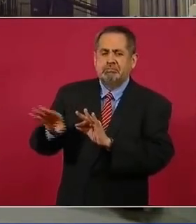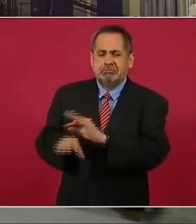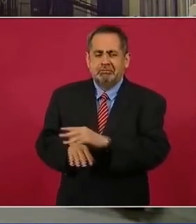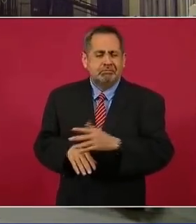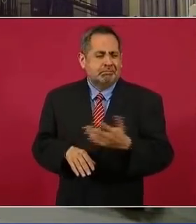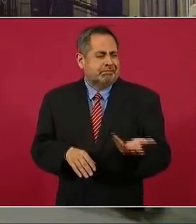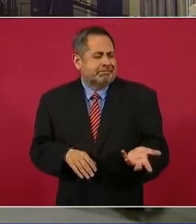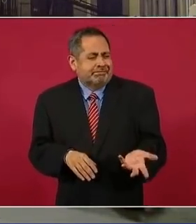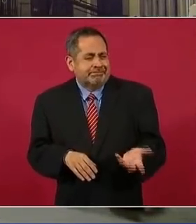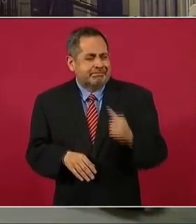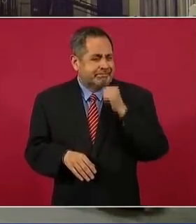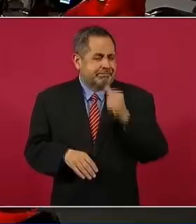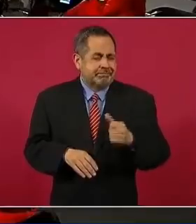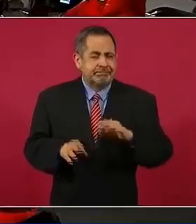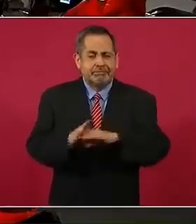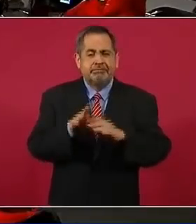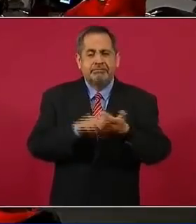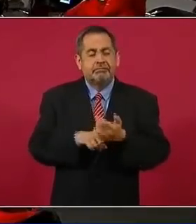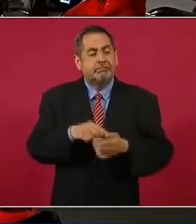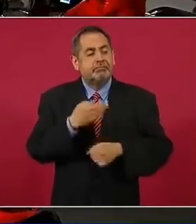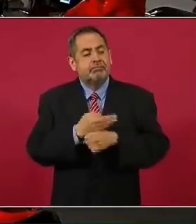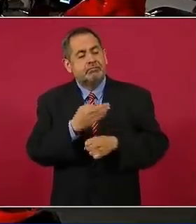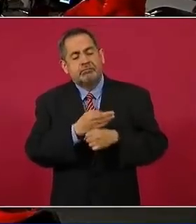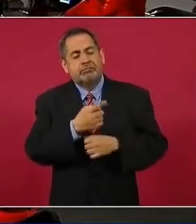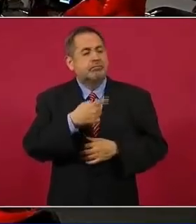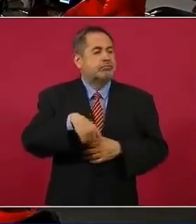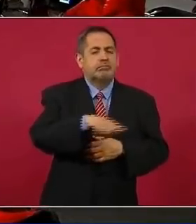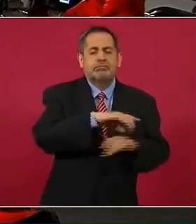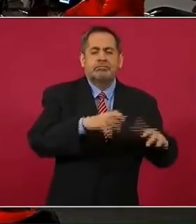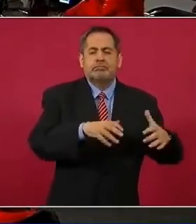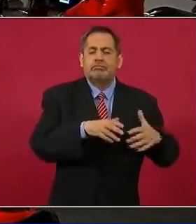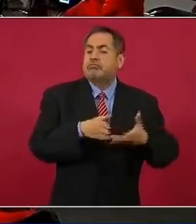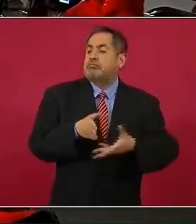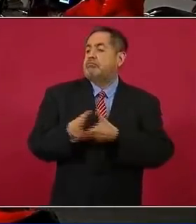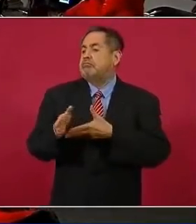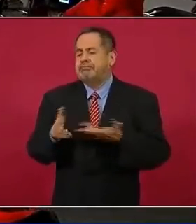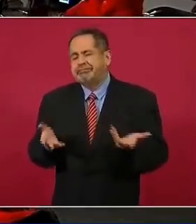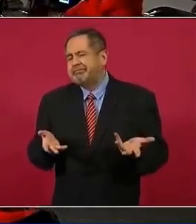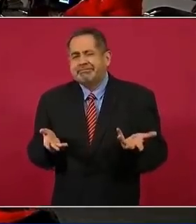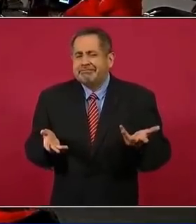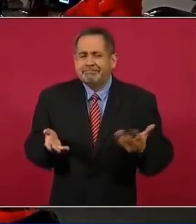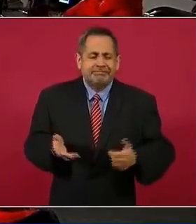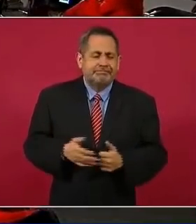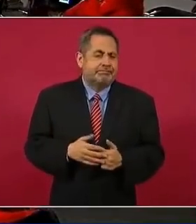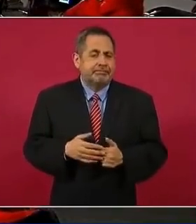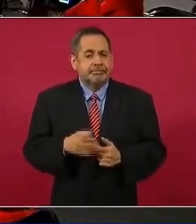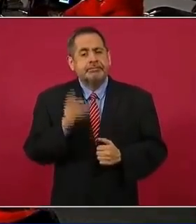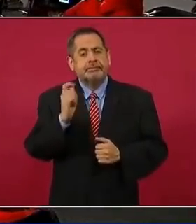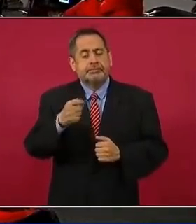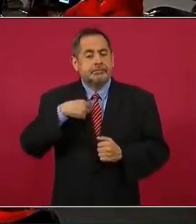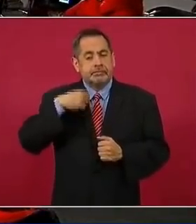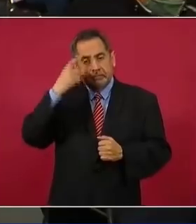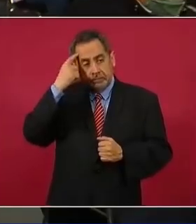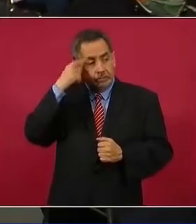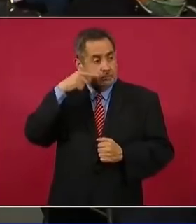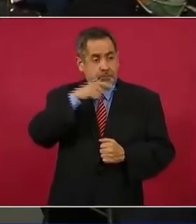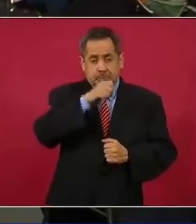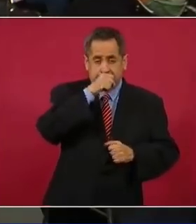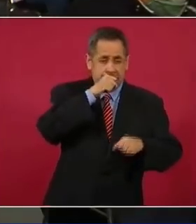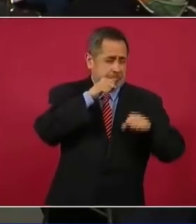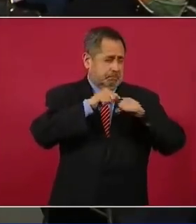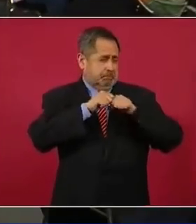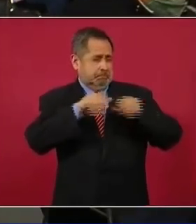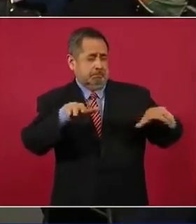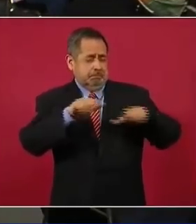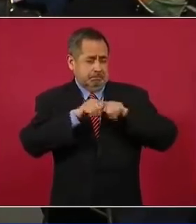es más común actualmente en la parte de los medios, y que son medios masivos,